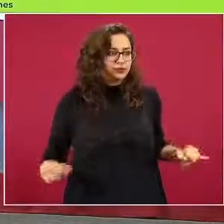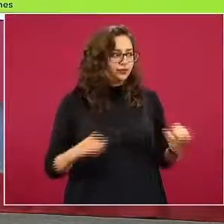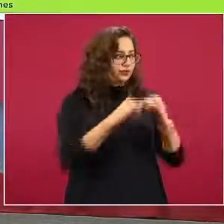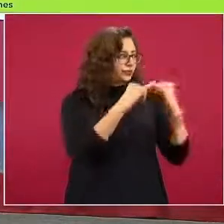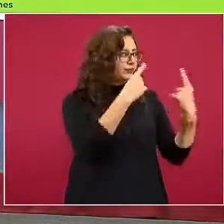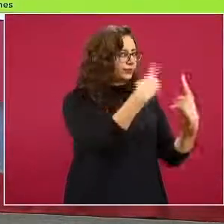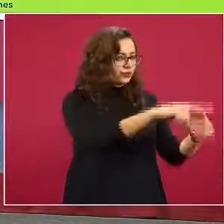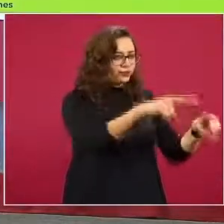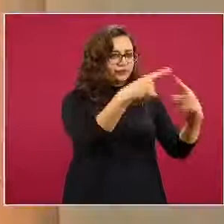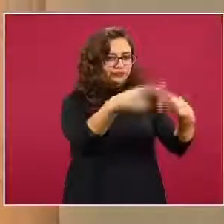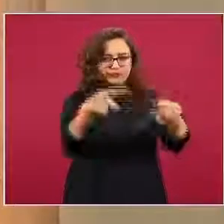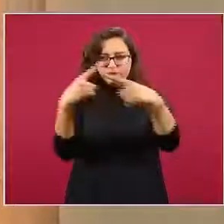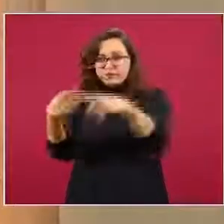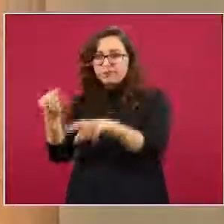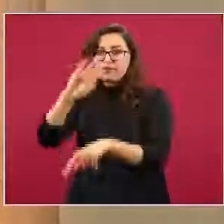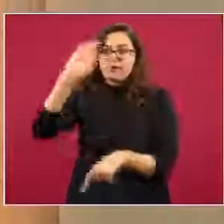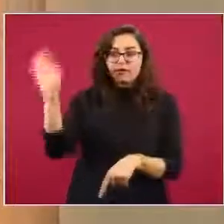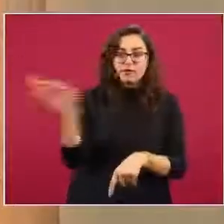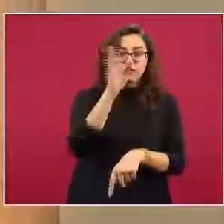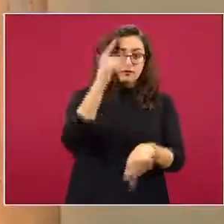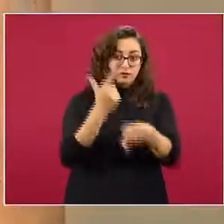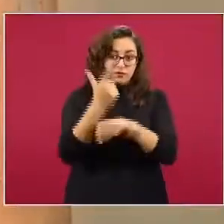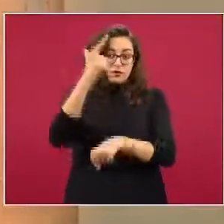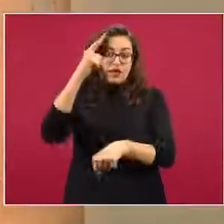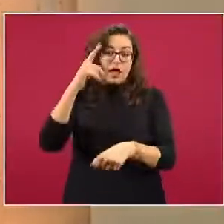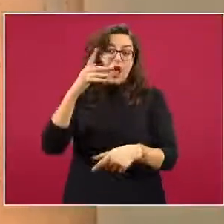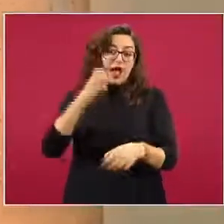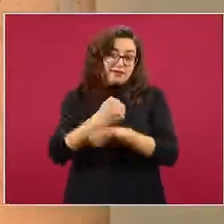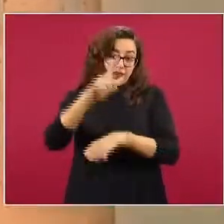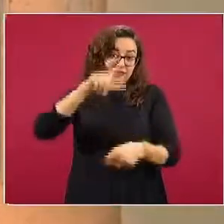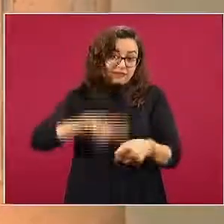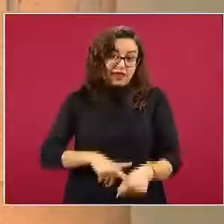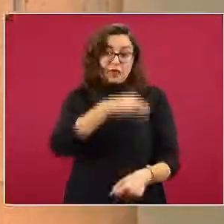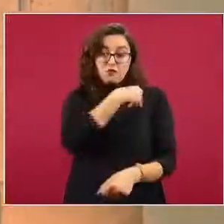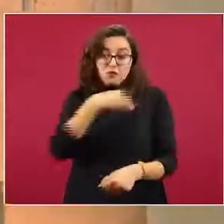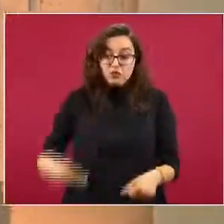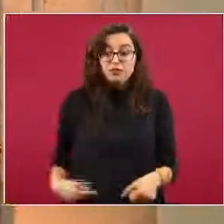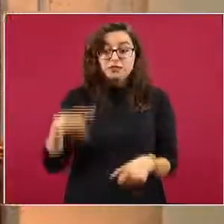secretarías a nivel federal, estatal y en aquellas mesas que ya tenemos